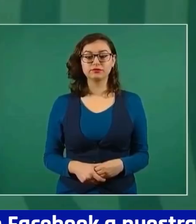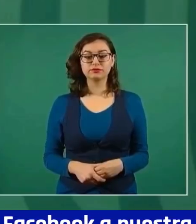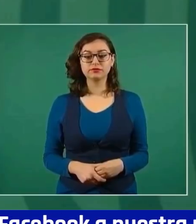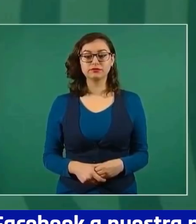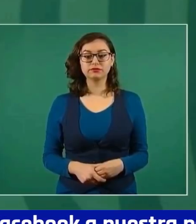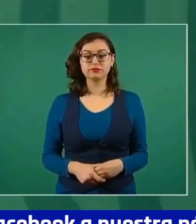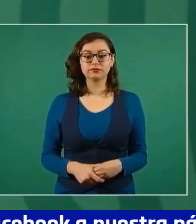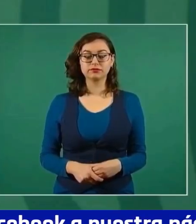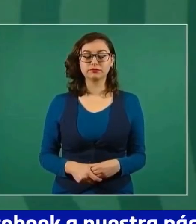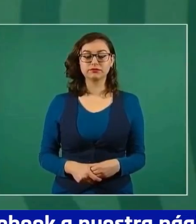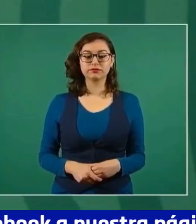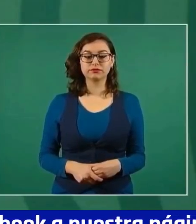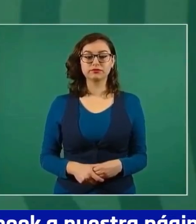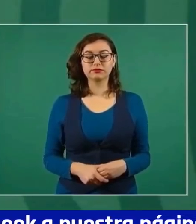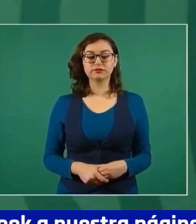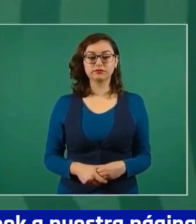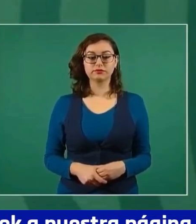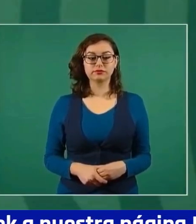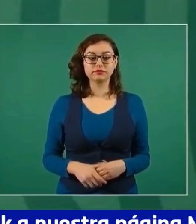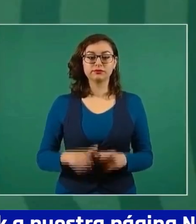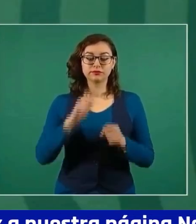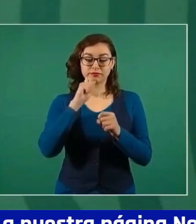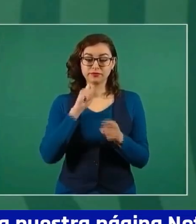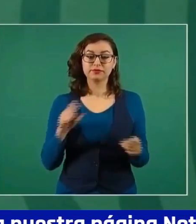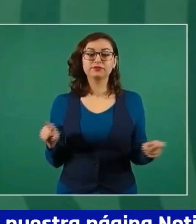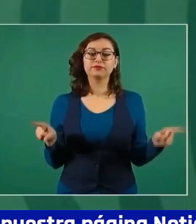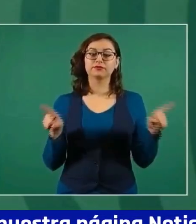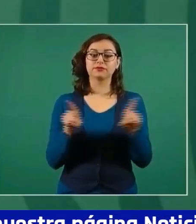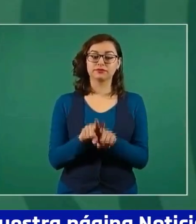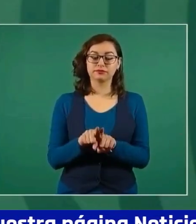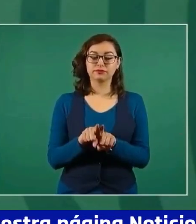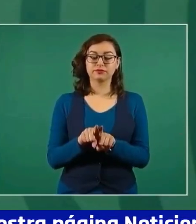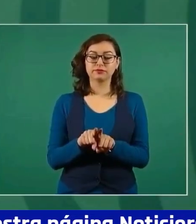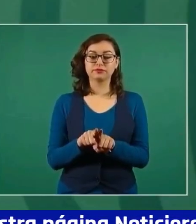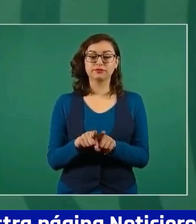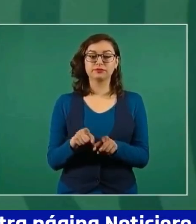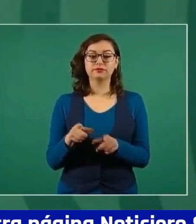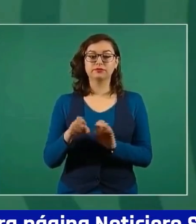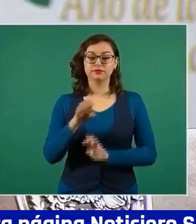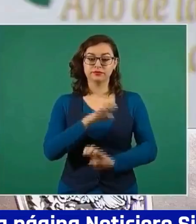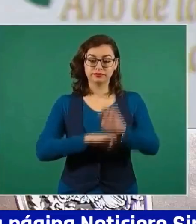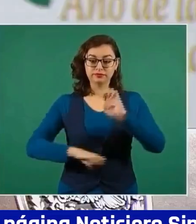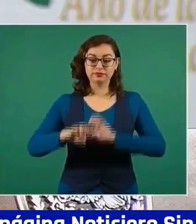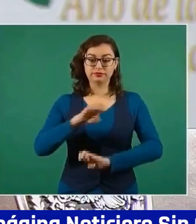la empresa encargada